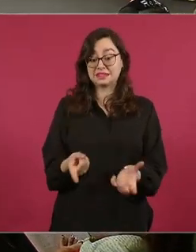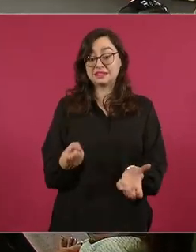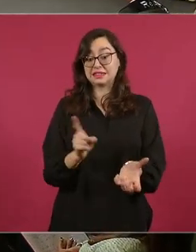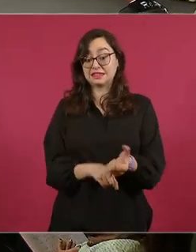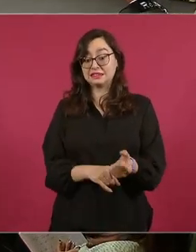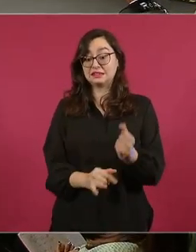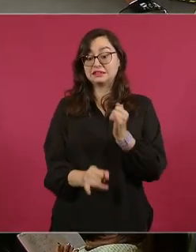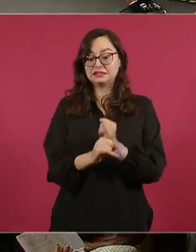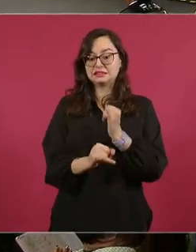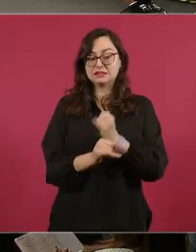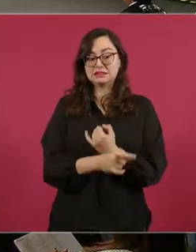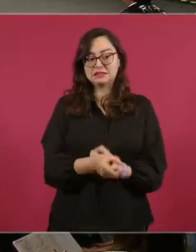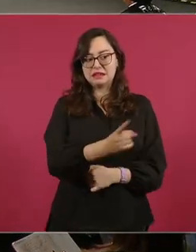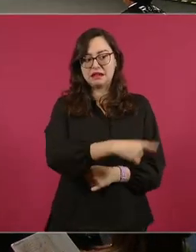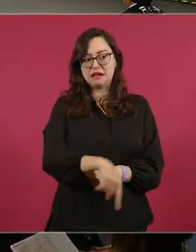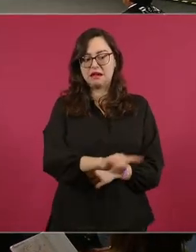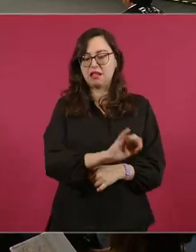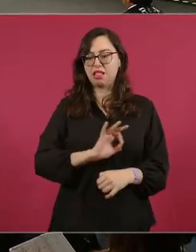mecanismos de control